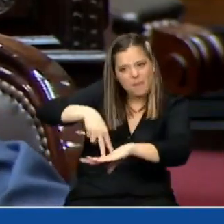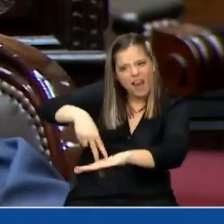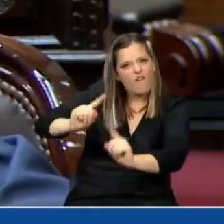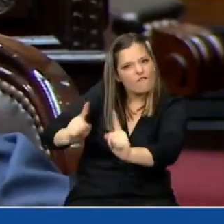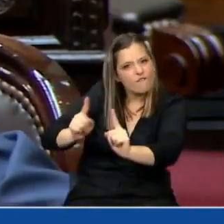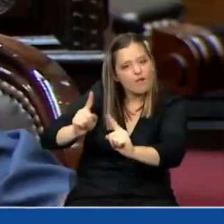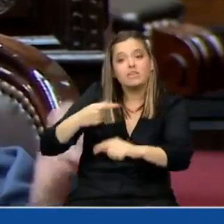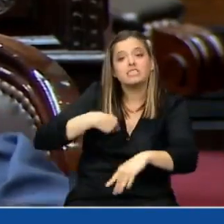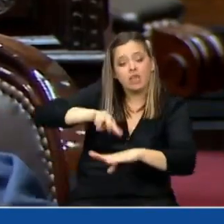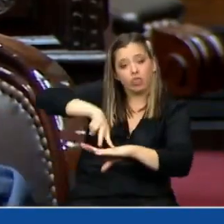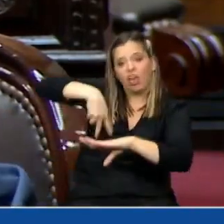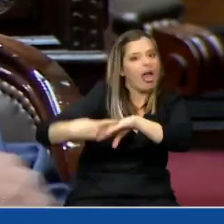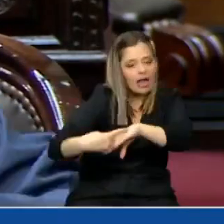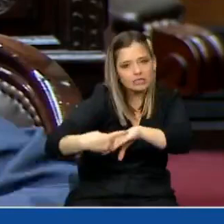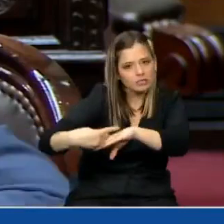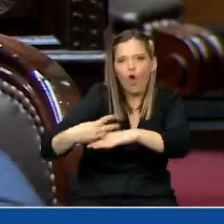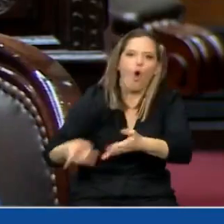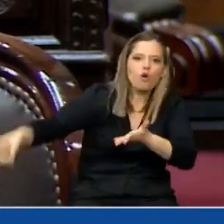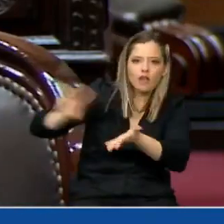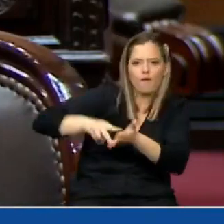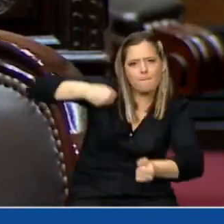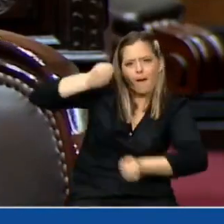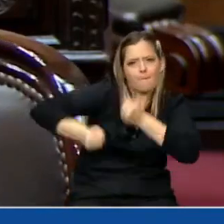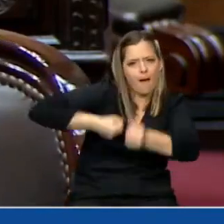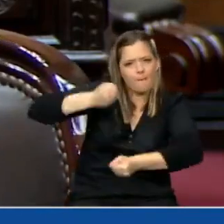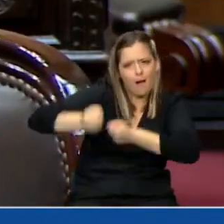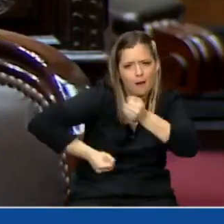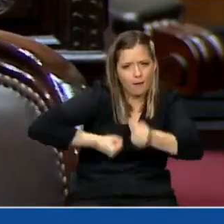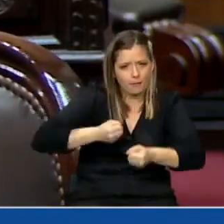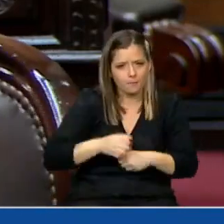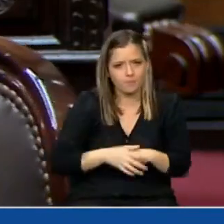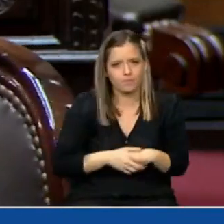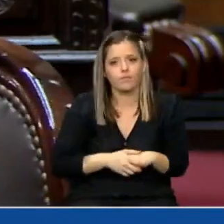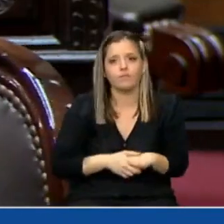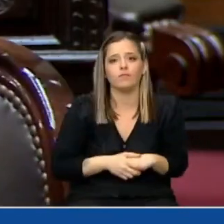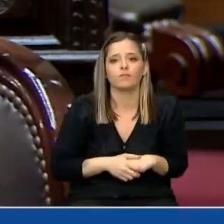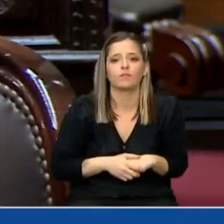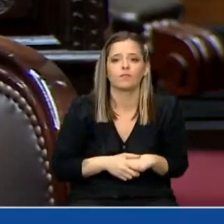caías te golpeaban brutalmente.